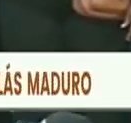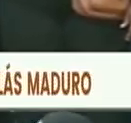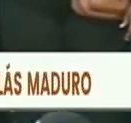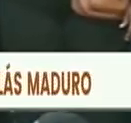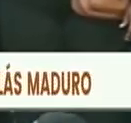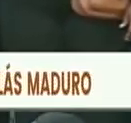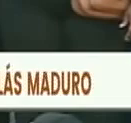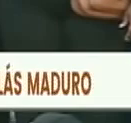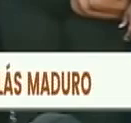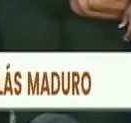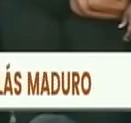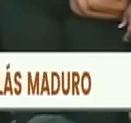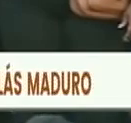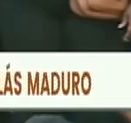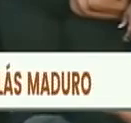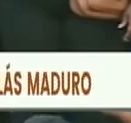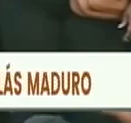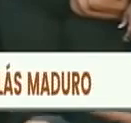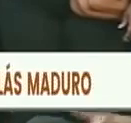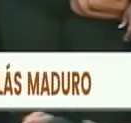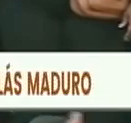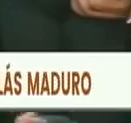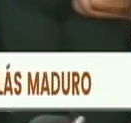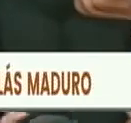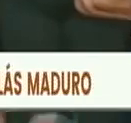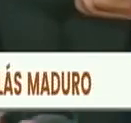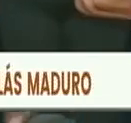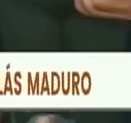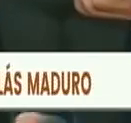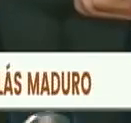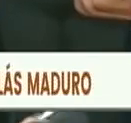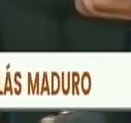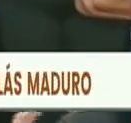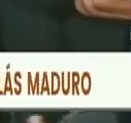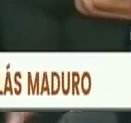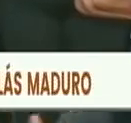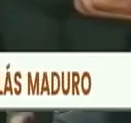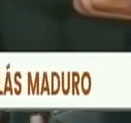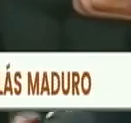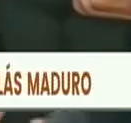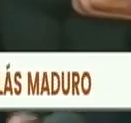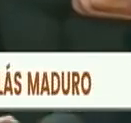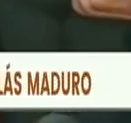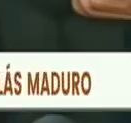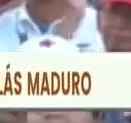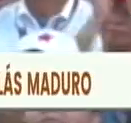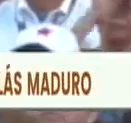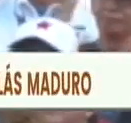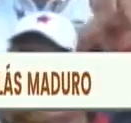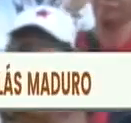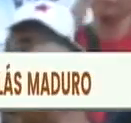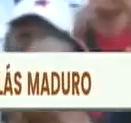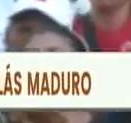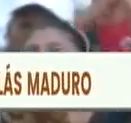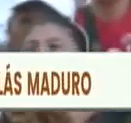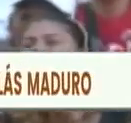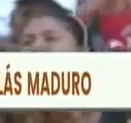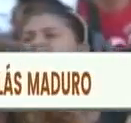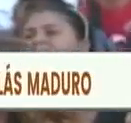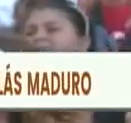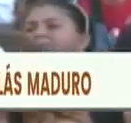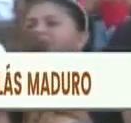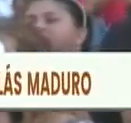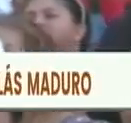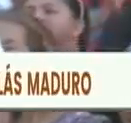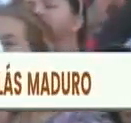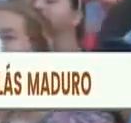los venezolanos y las venezolanas. Este país no está sometido a la